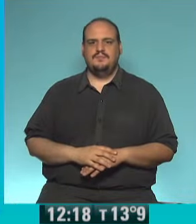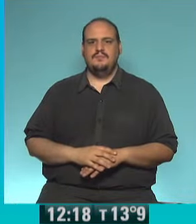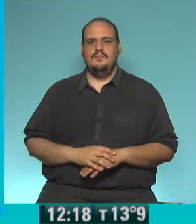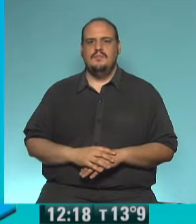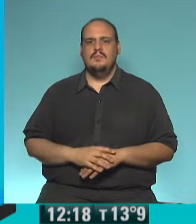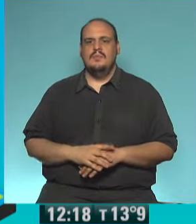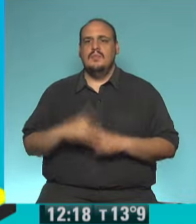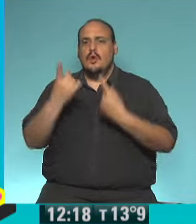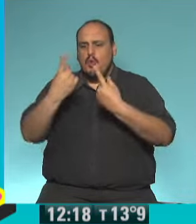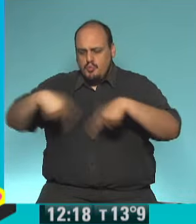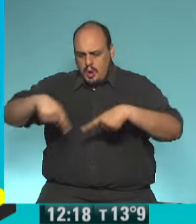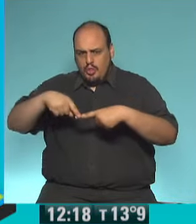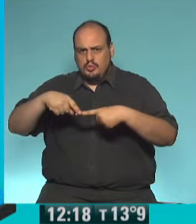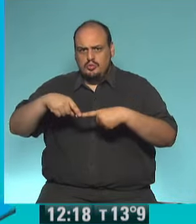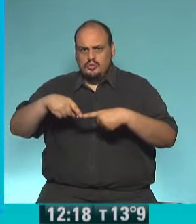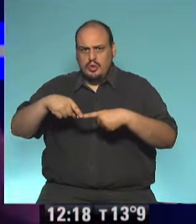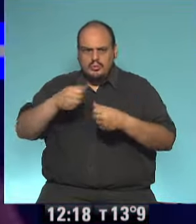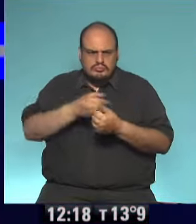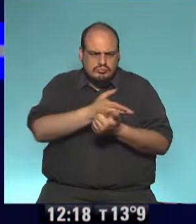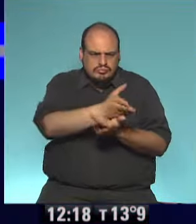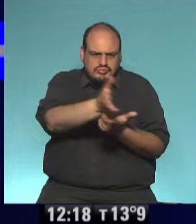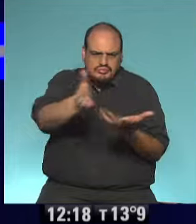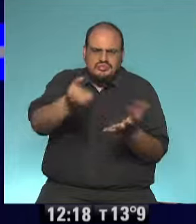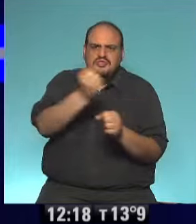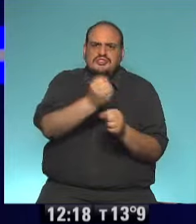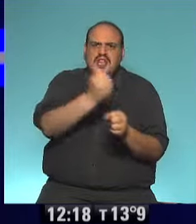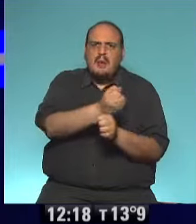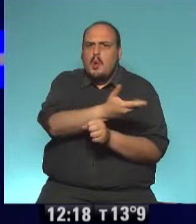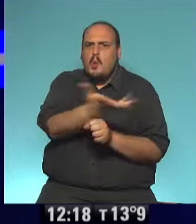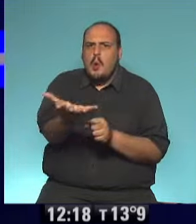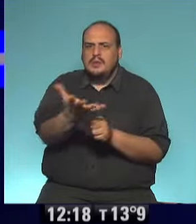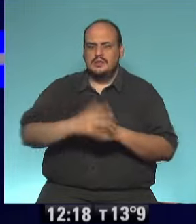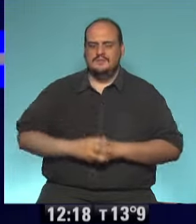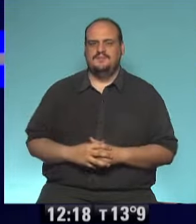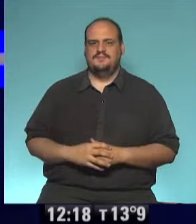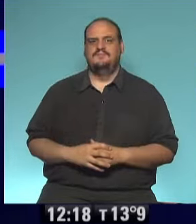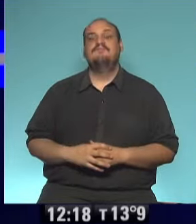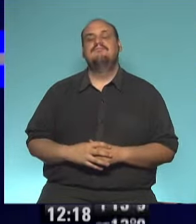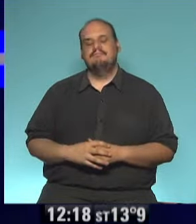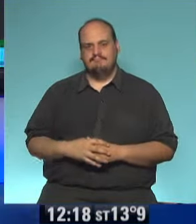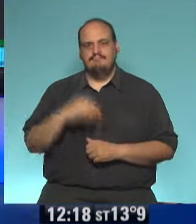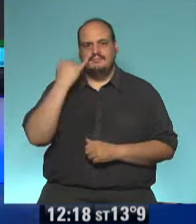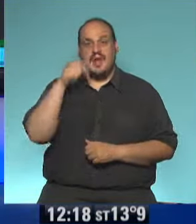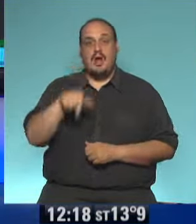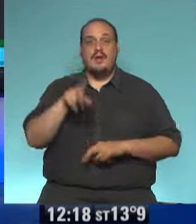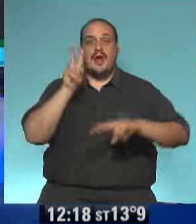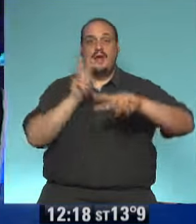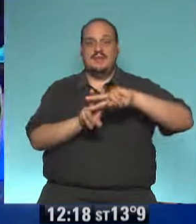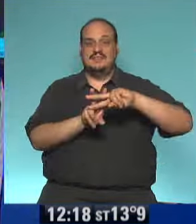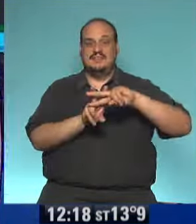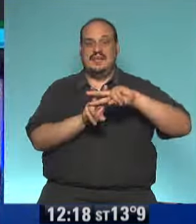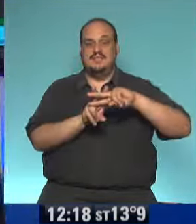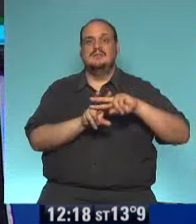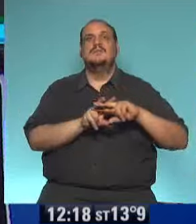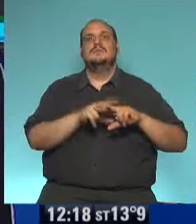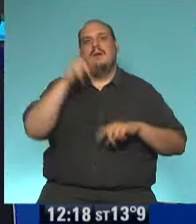hay detrás de cada producto? Trabajo hay detrás. Entonces de cada ya vimos producto. Todo el trabajo y por eso tenemos nuestro hashtag, tenemos, ¿no, Caro? El hashtag